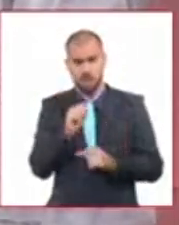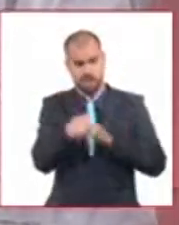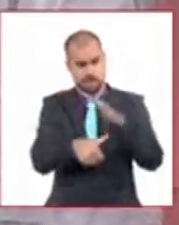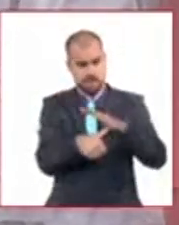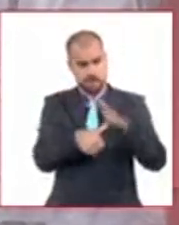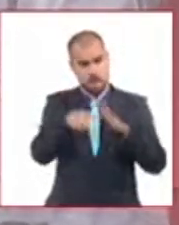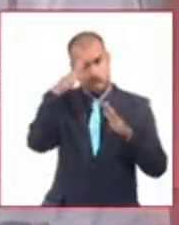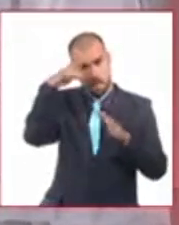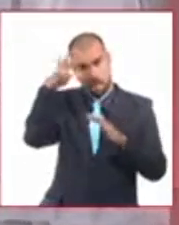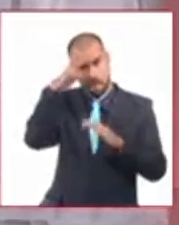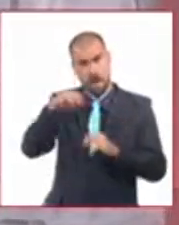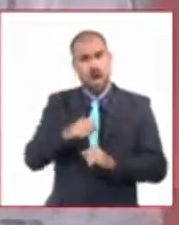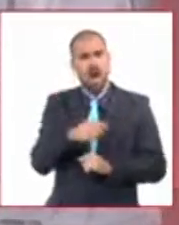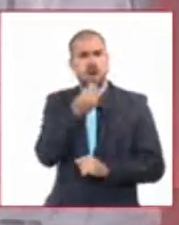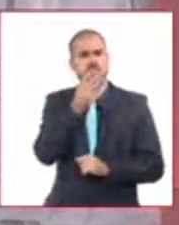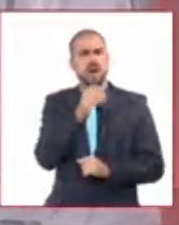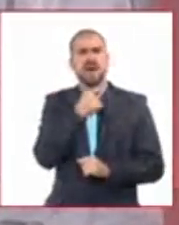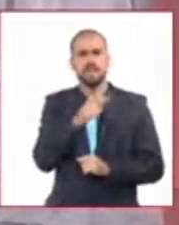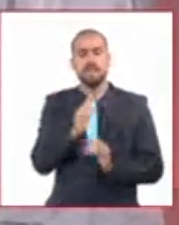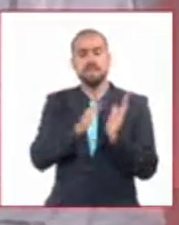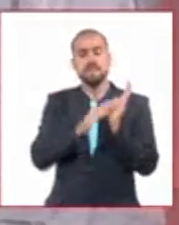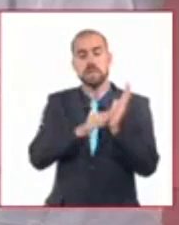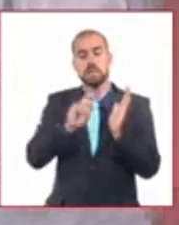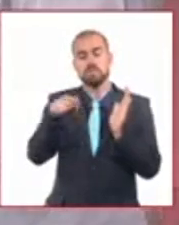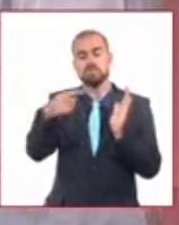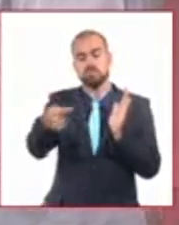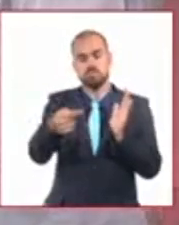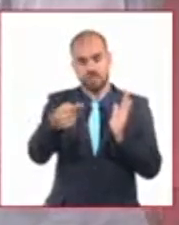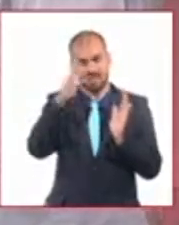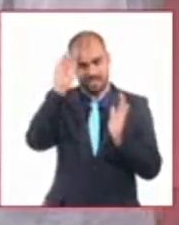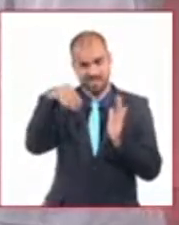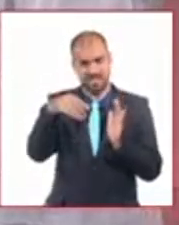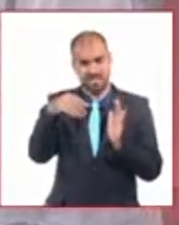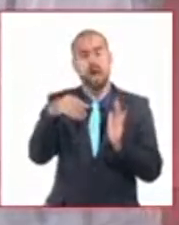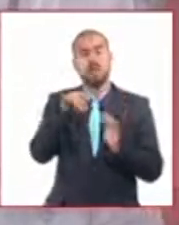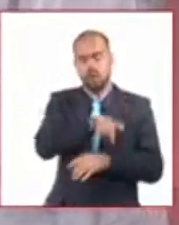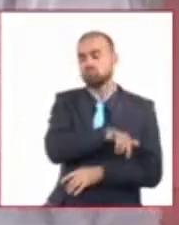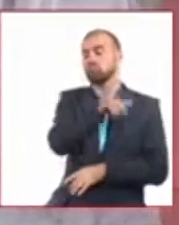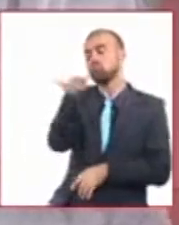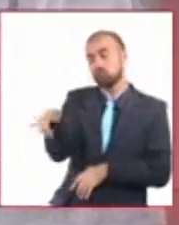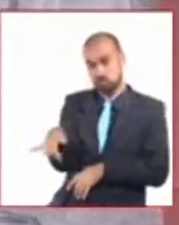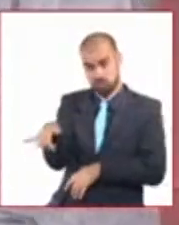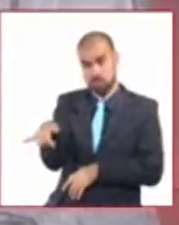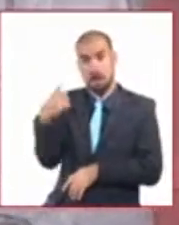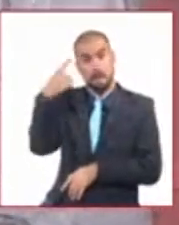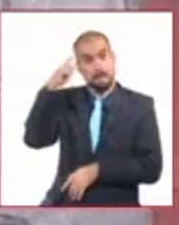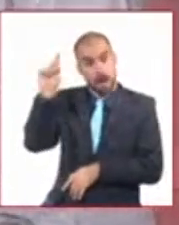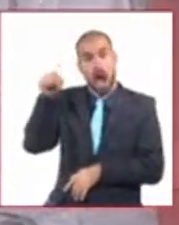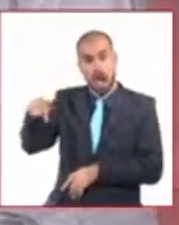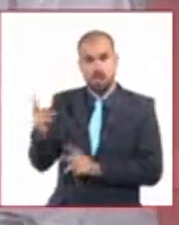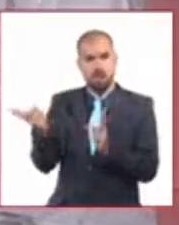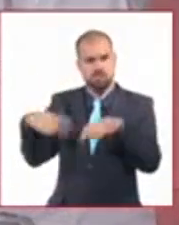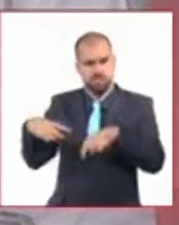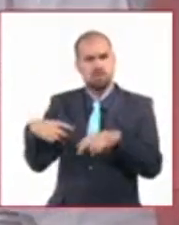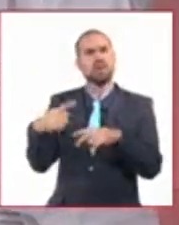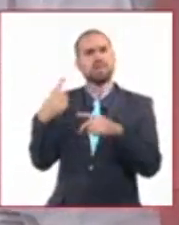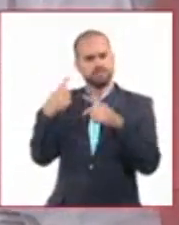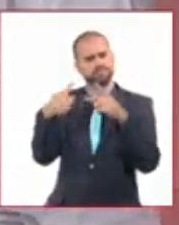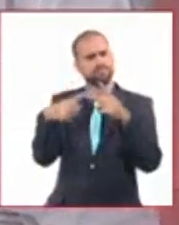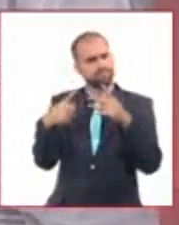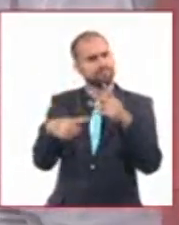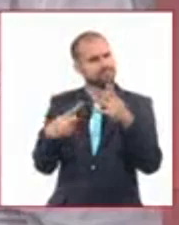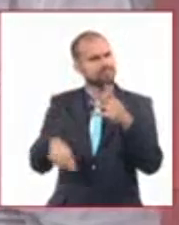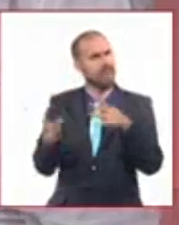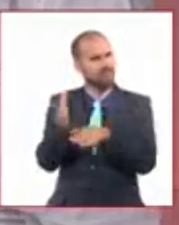visitar el próximo mes en visita oficial a estados unidos y ahí piensan abordar un grupo de temas pero evidentemente